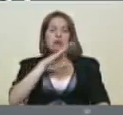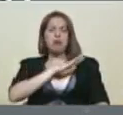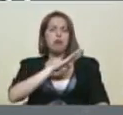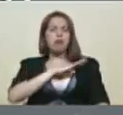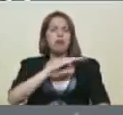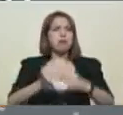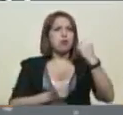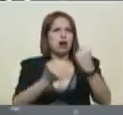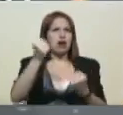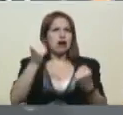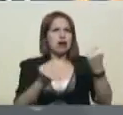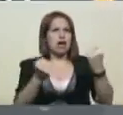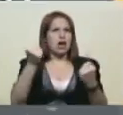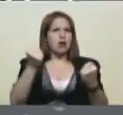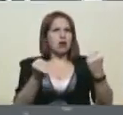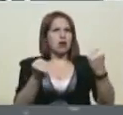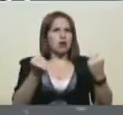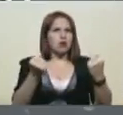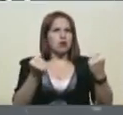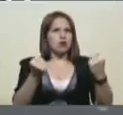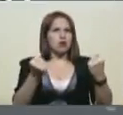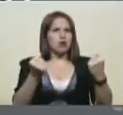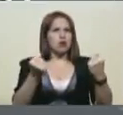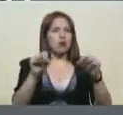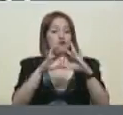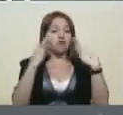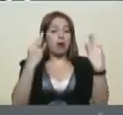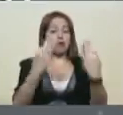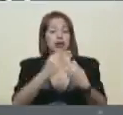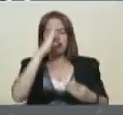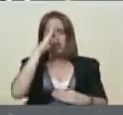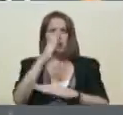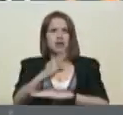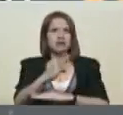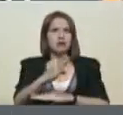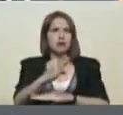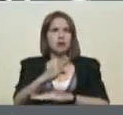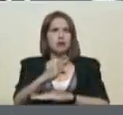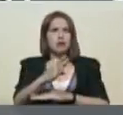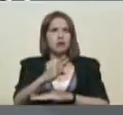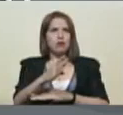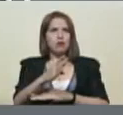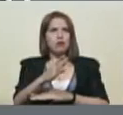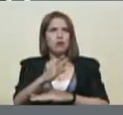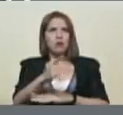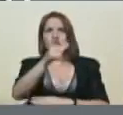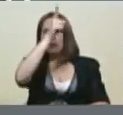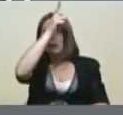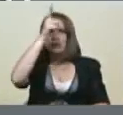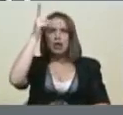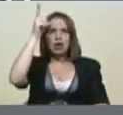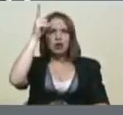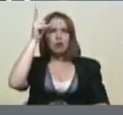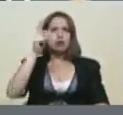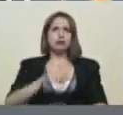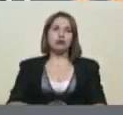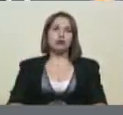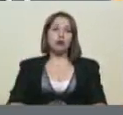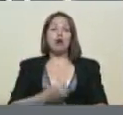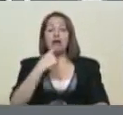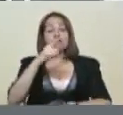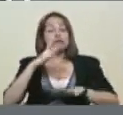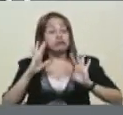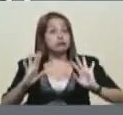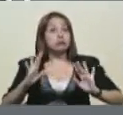vehículo corresponde a un familiar directo del ciudadano Leopoldo López. Este es un dato que